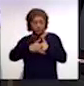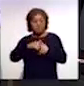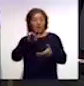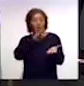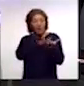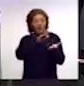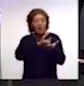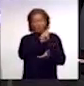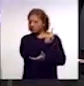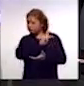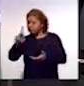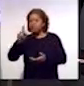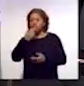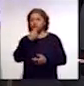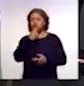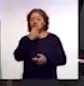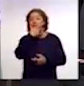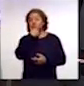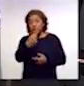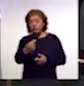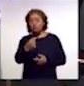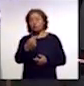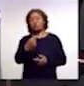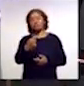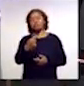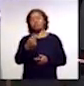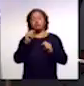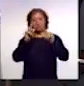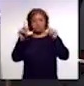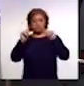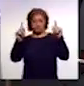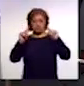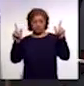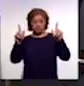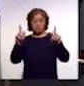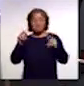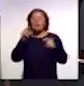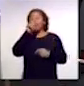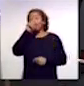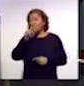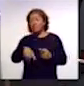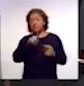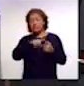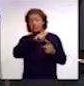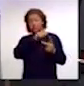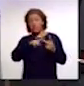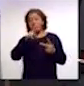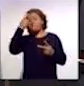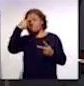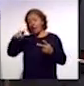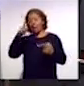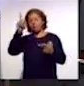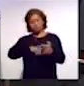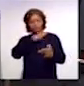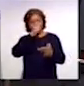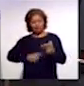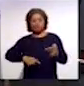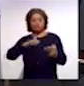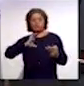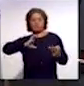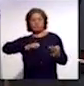nuestros niños las karatecas y bueno para vencer el cáncer y es lo que estamos